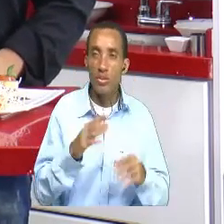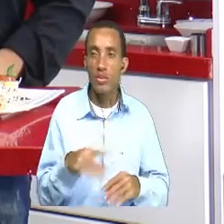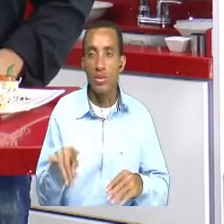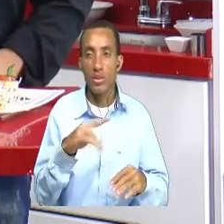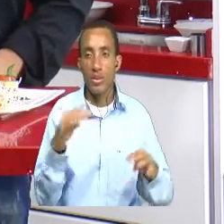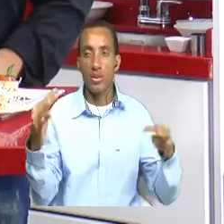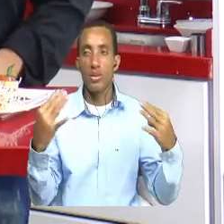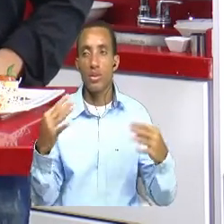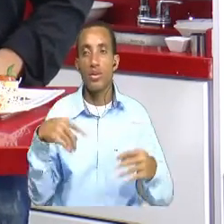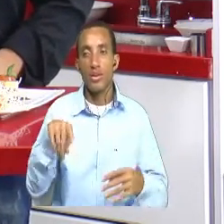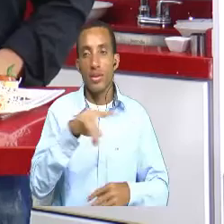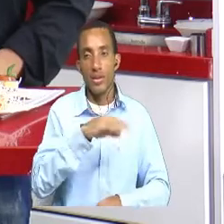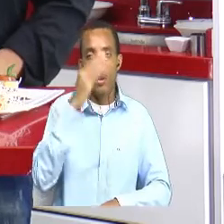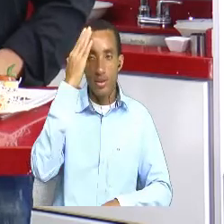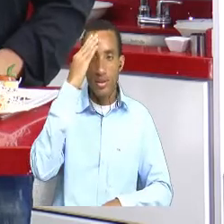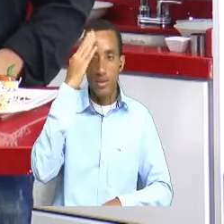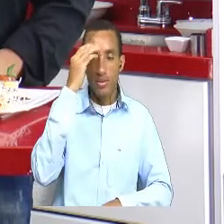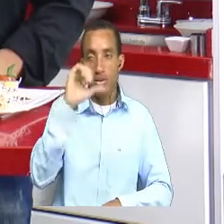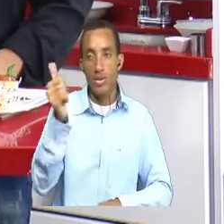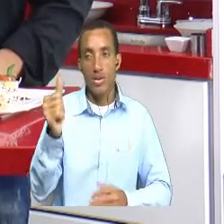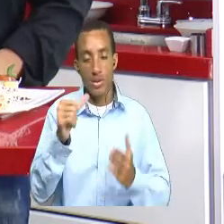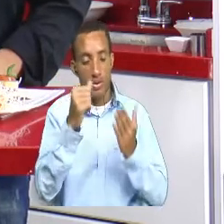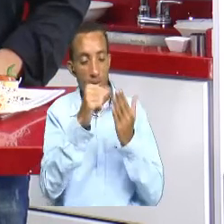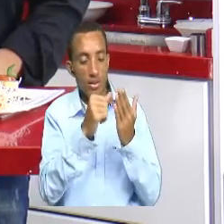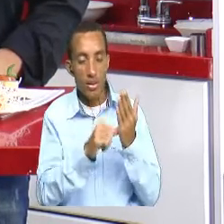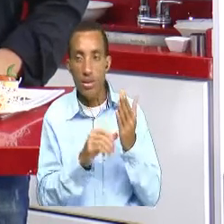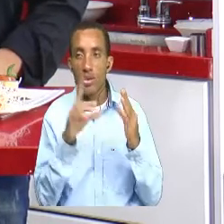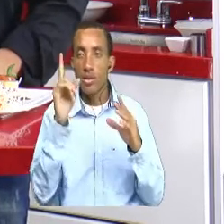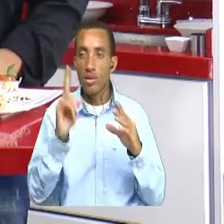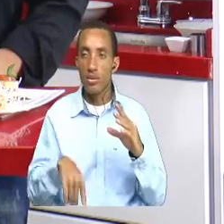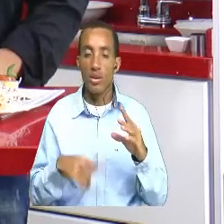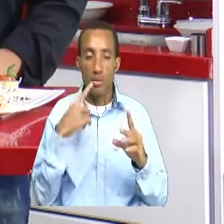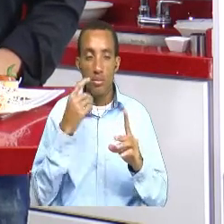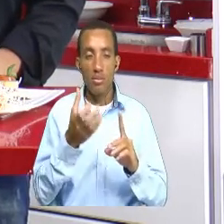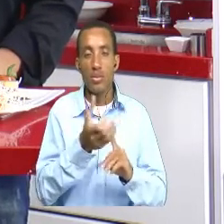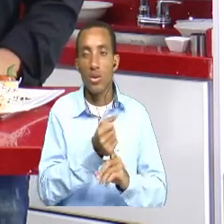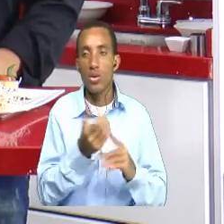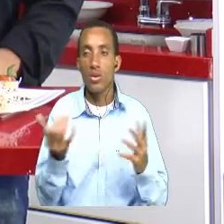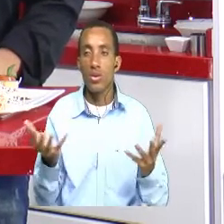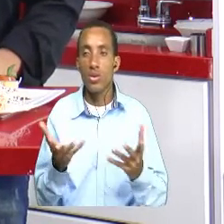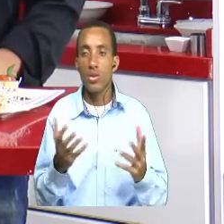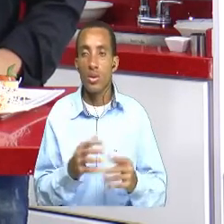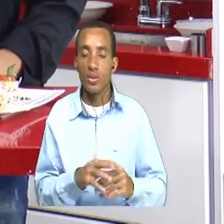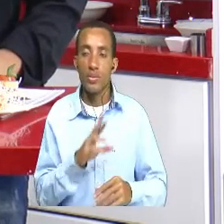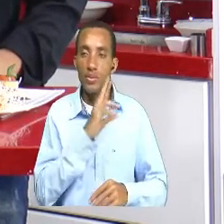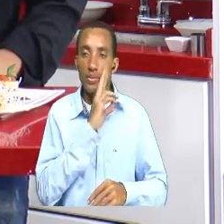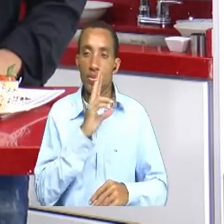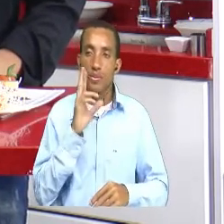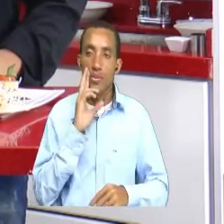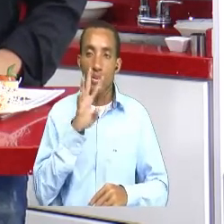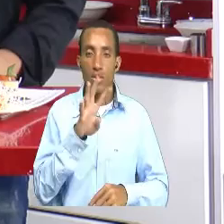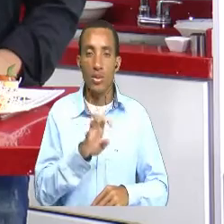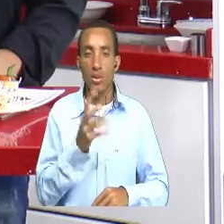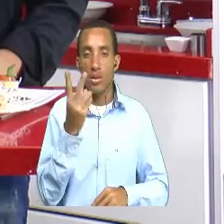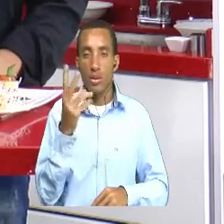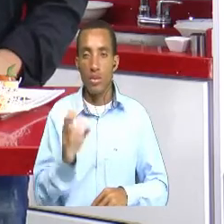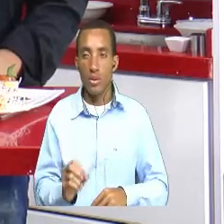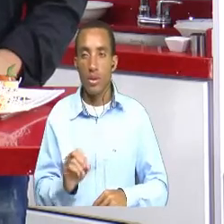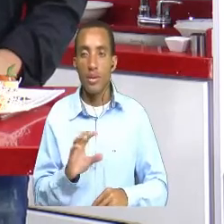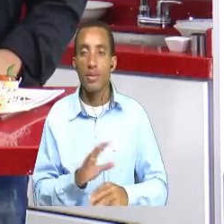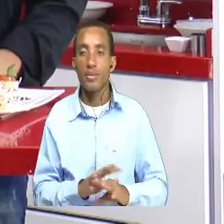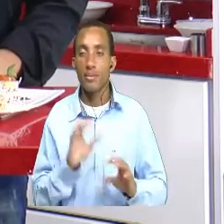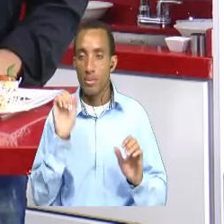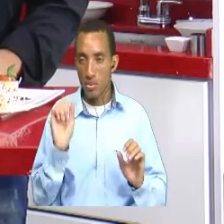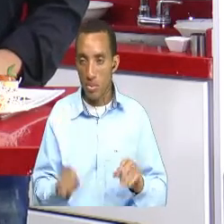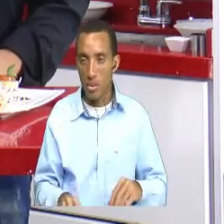nosotros así que ya saben estas y otras recetas también lo pueden hacer en su restaurante 920 gourmet en el hotel barrancabermeja plaza para